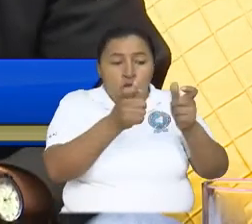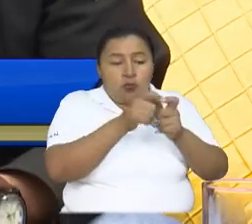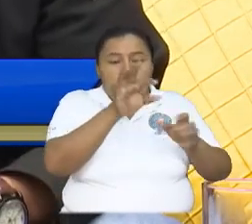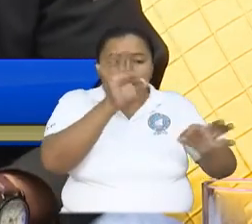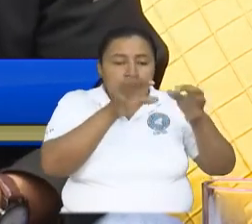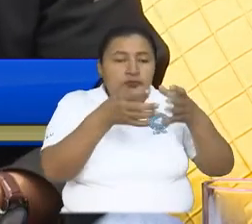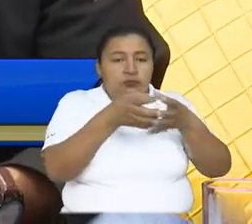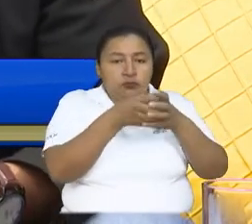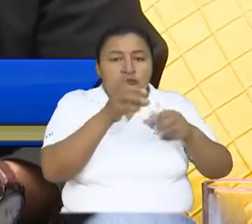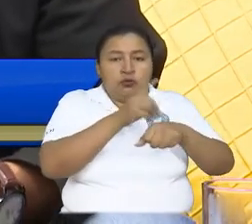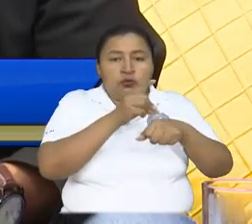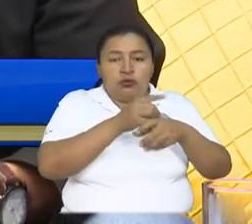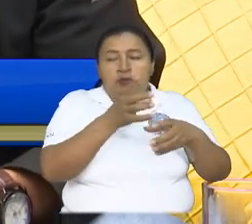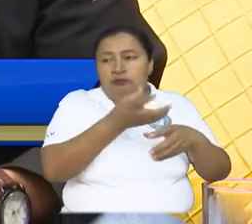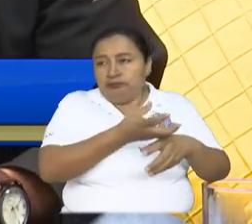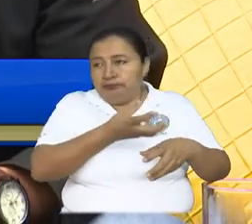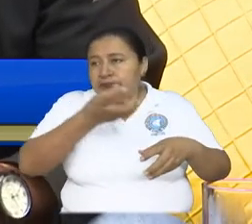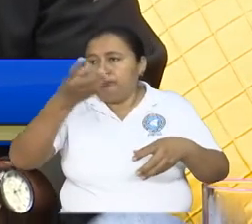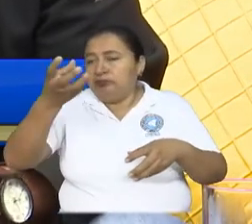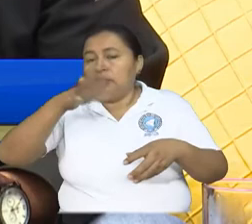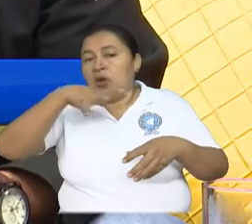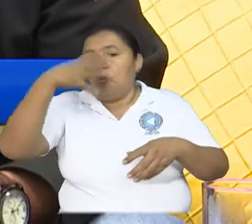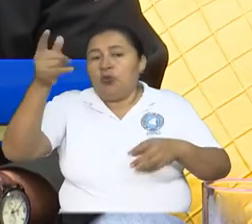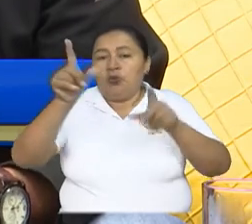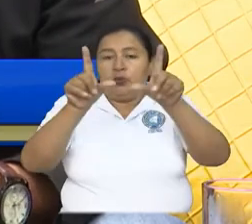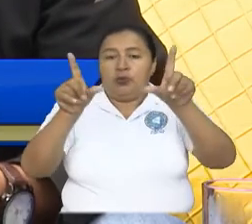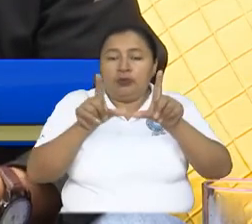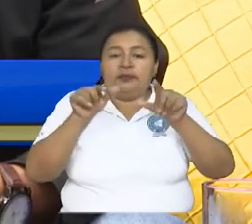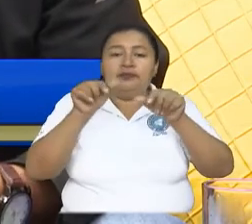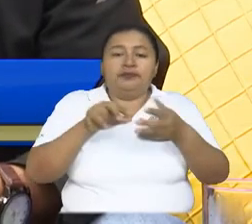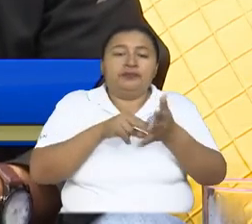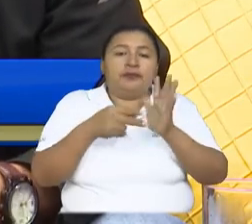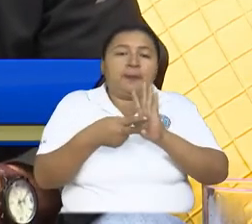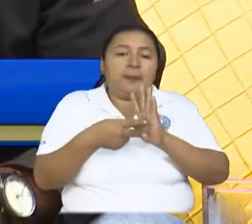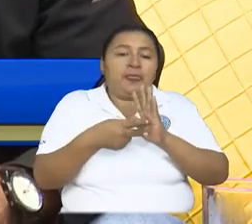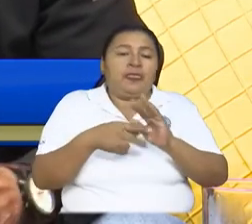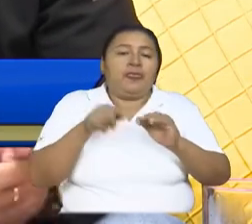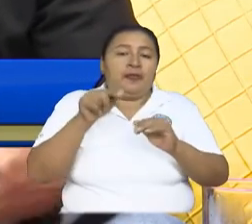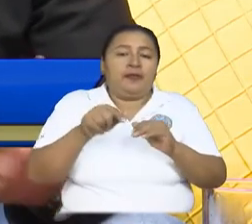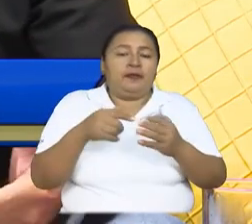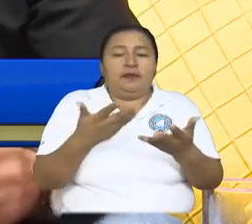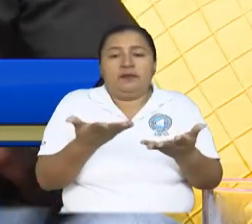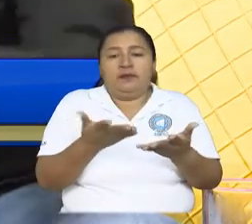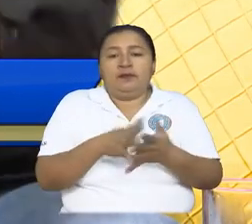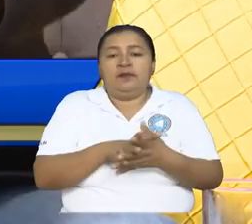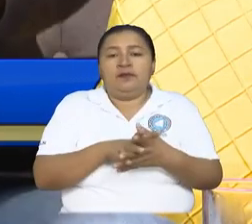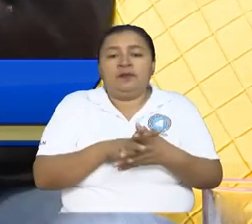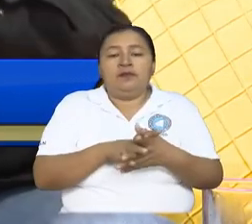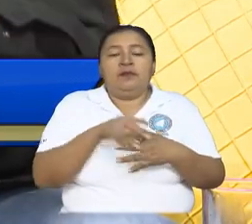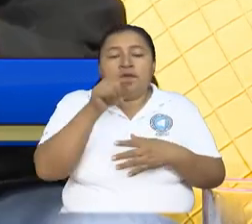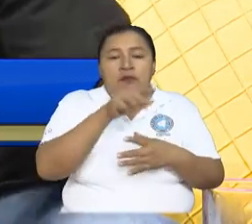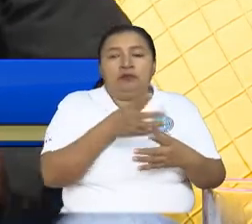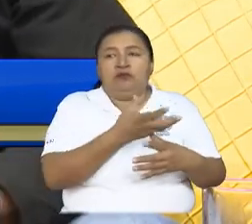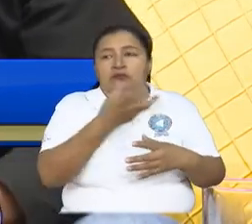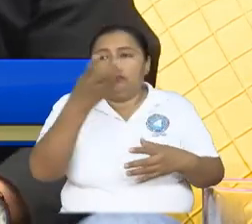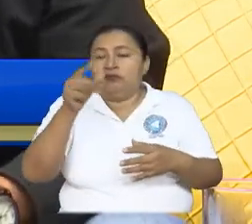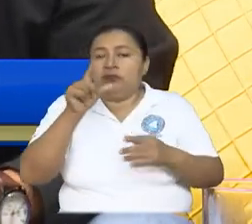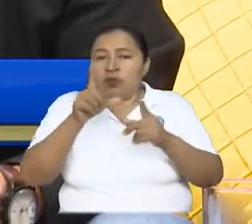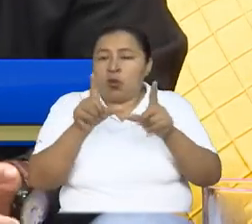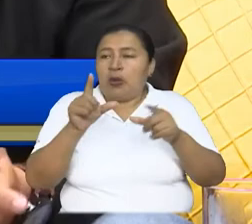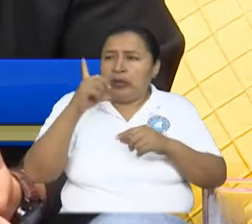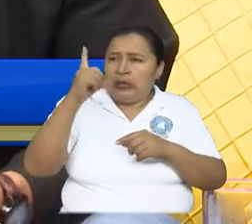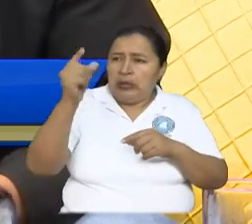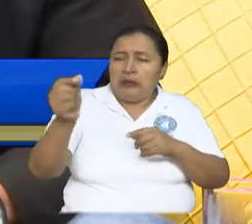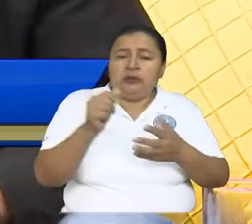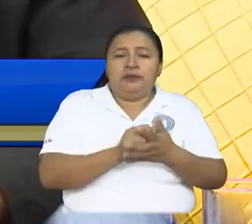atención en ocasiones con ellos y eso significa moverse al territorio claro